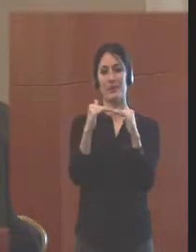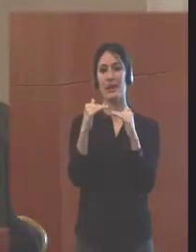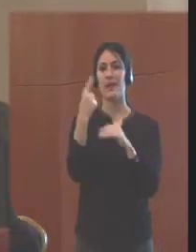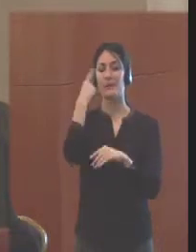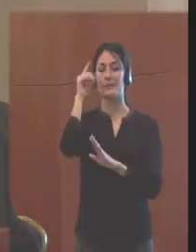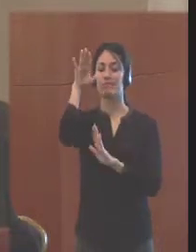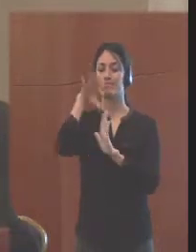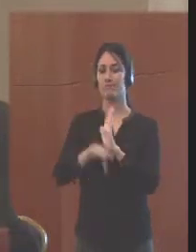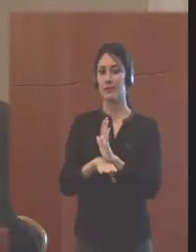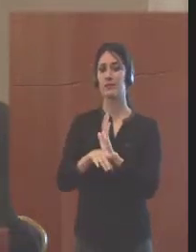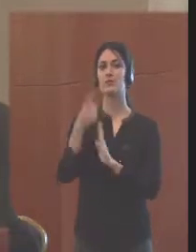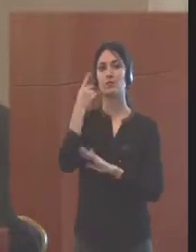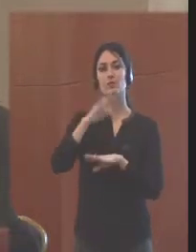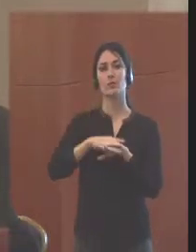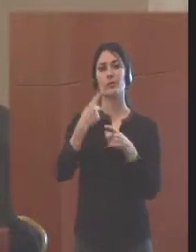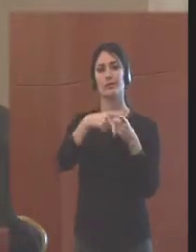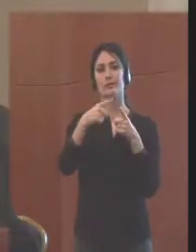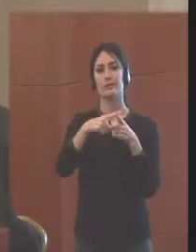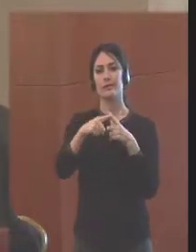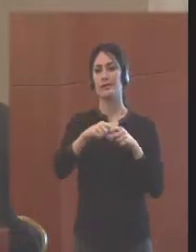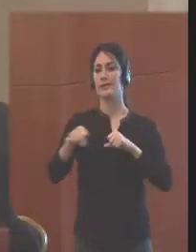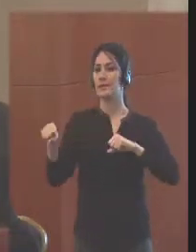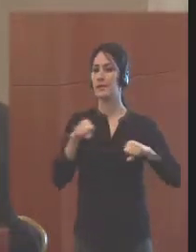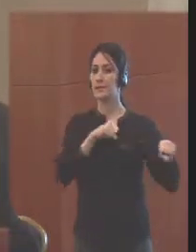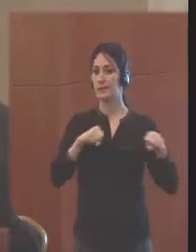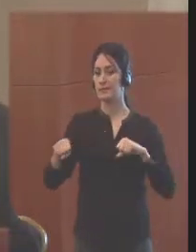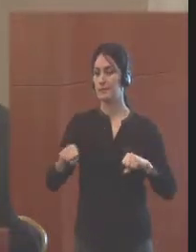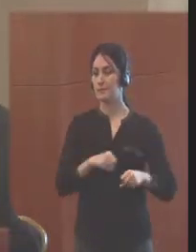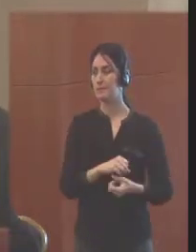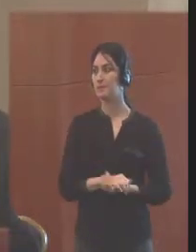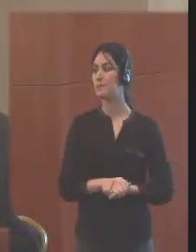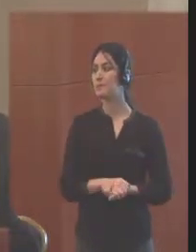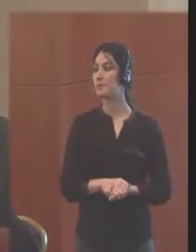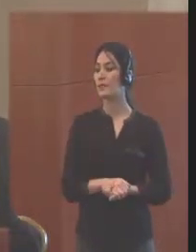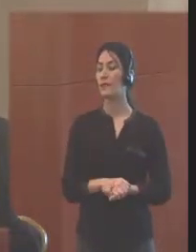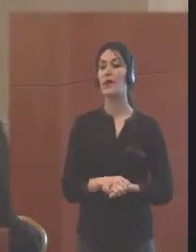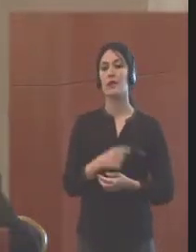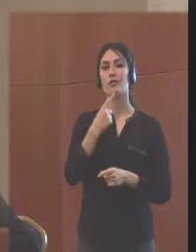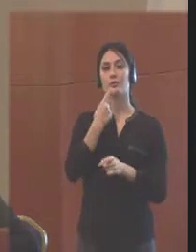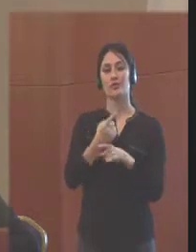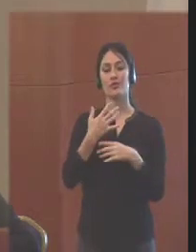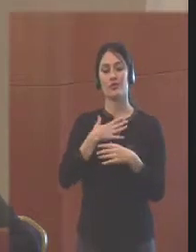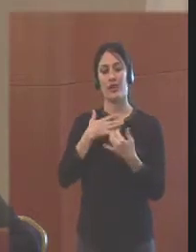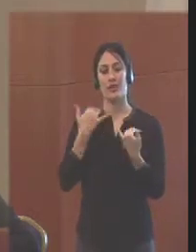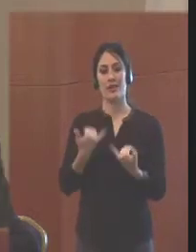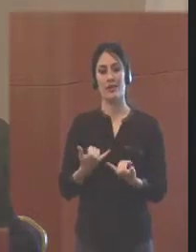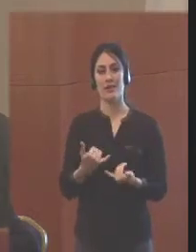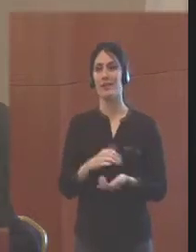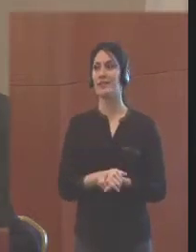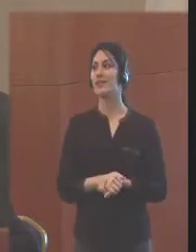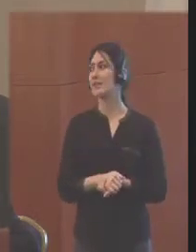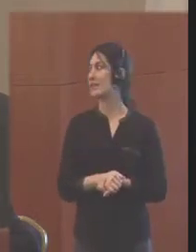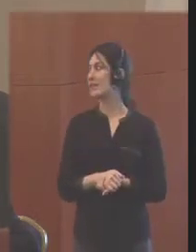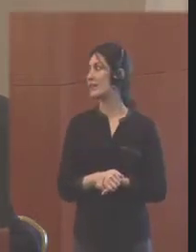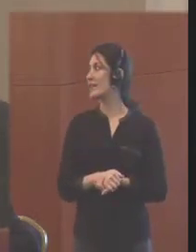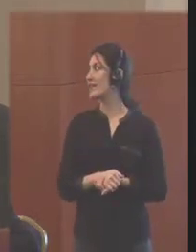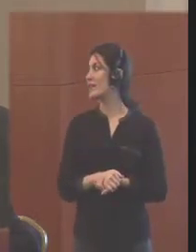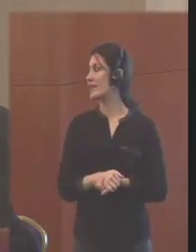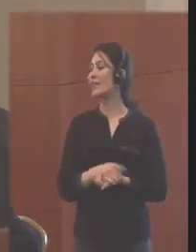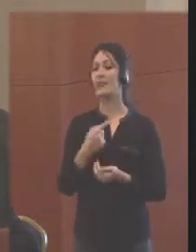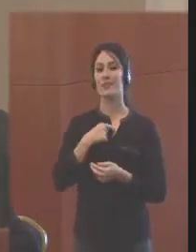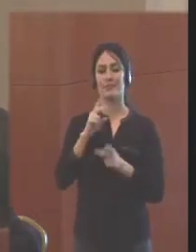de reducción del riesgo a los desastres. Con eso me quedo yo aquí, porque ese es